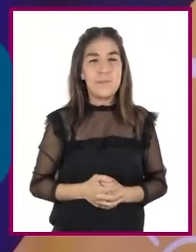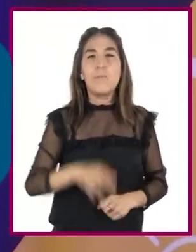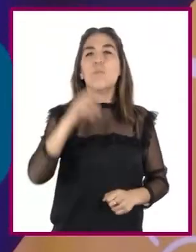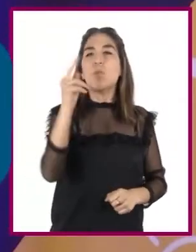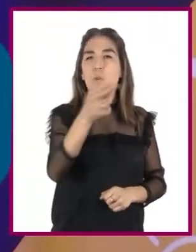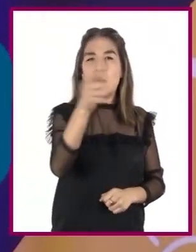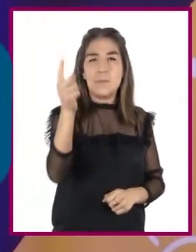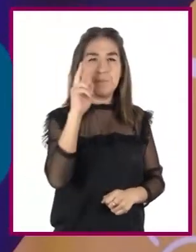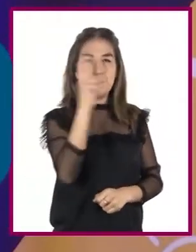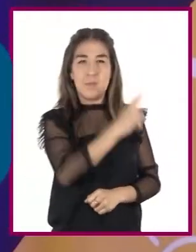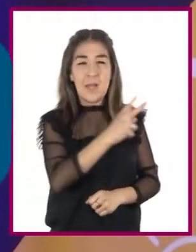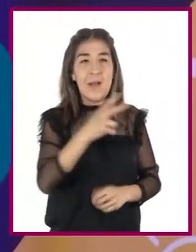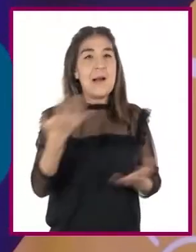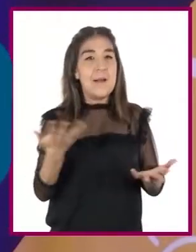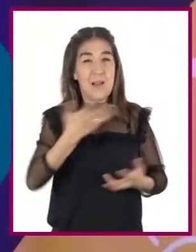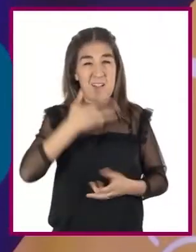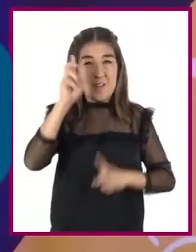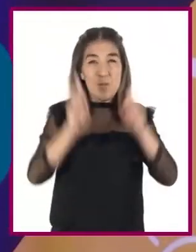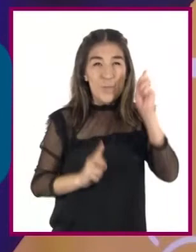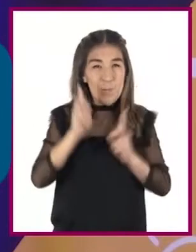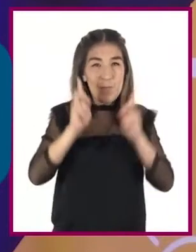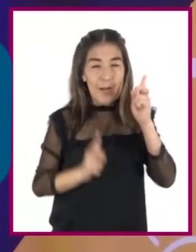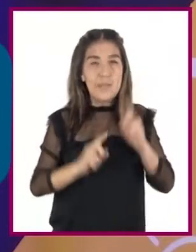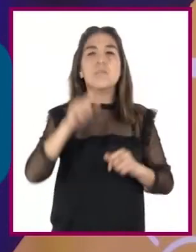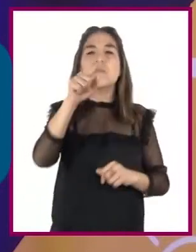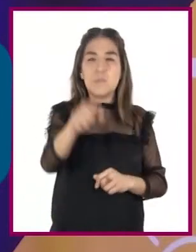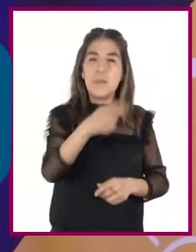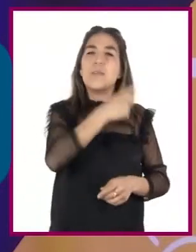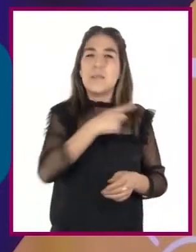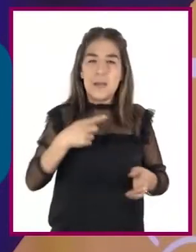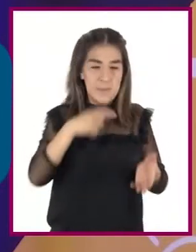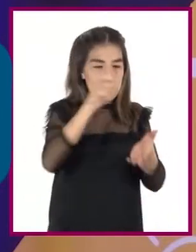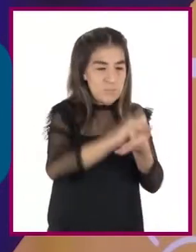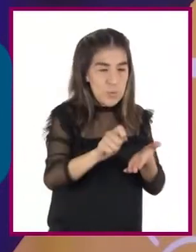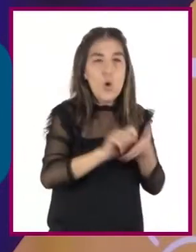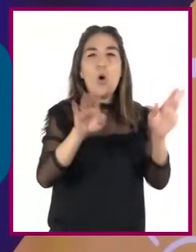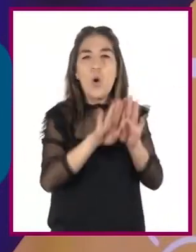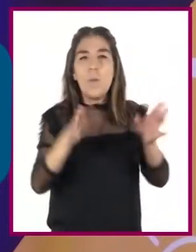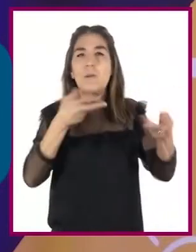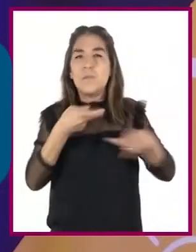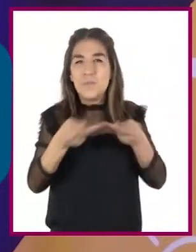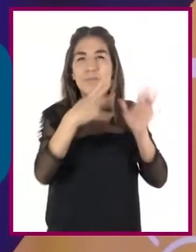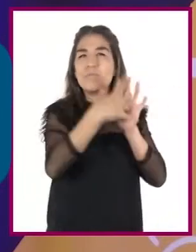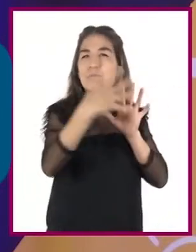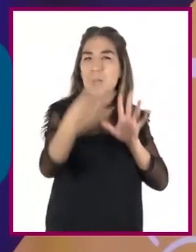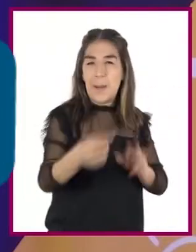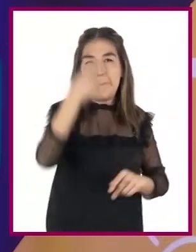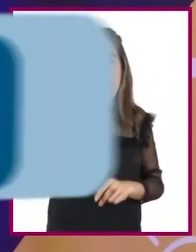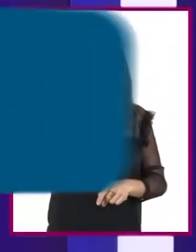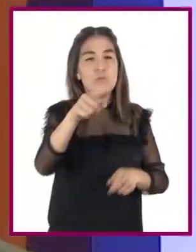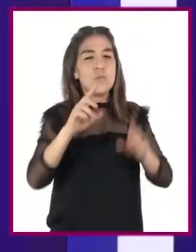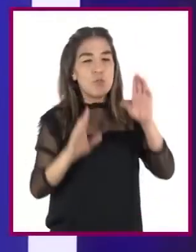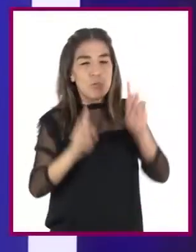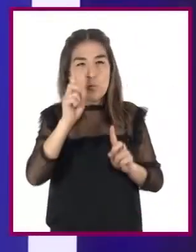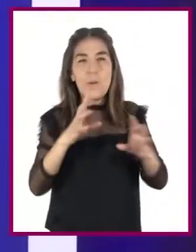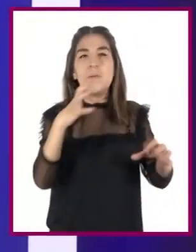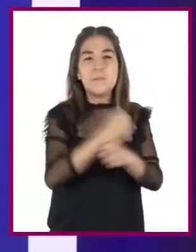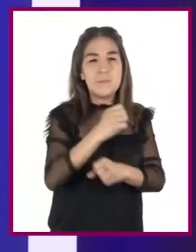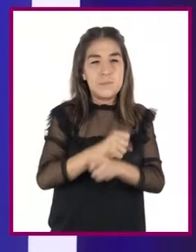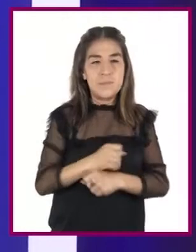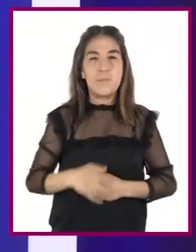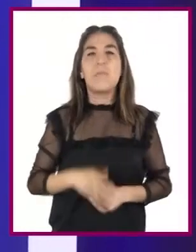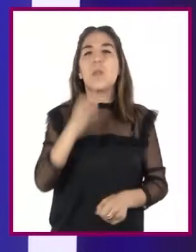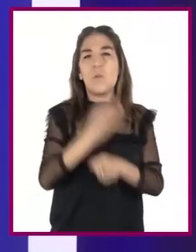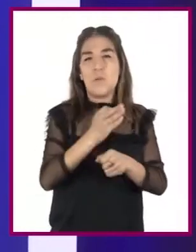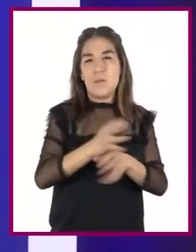en casa tienen alguna duda? No olviden anotar procedimientos, dudas o definiciones. Ya